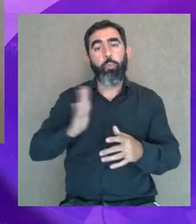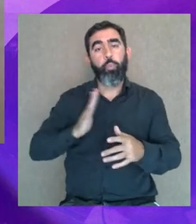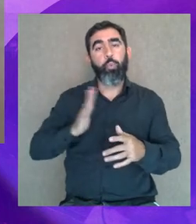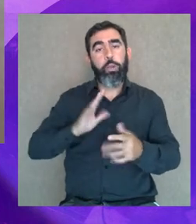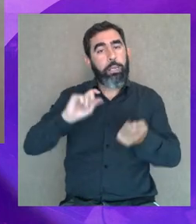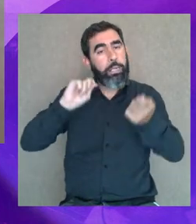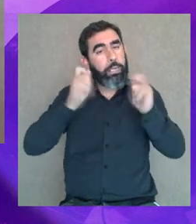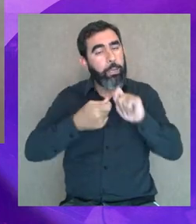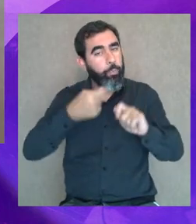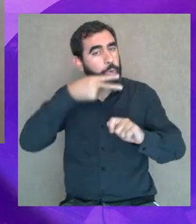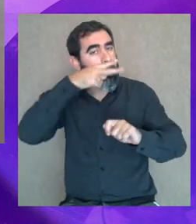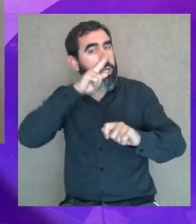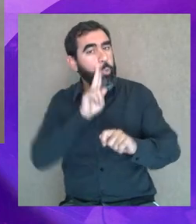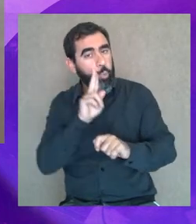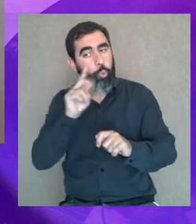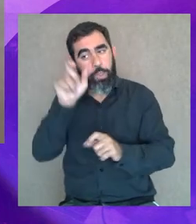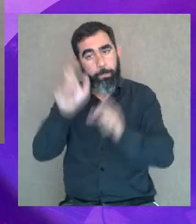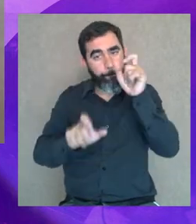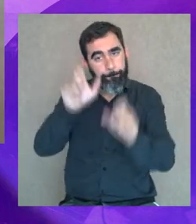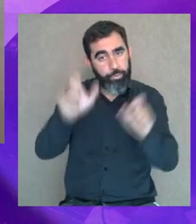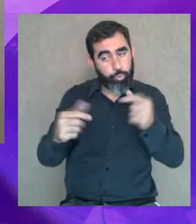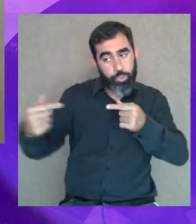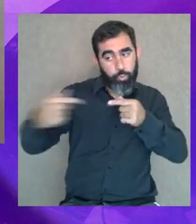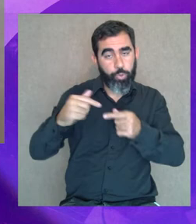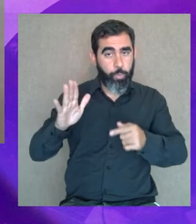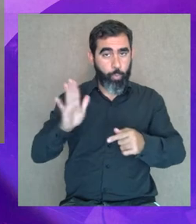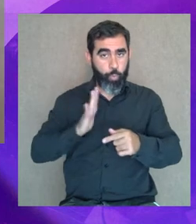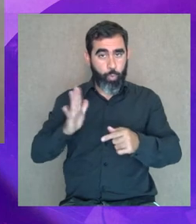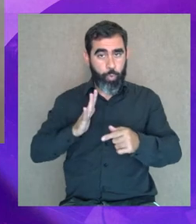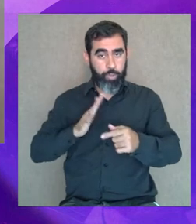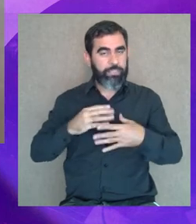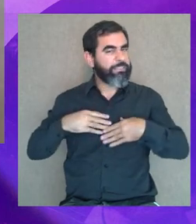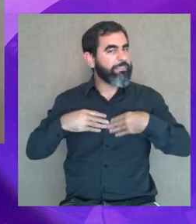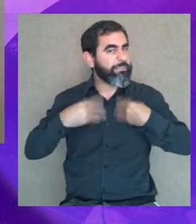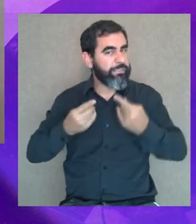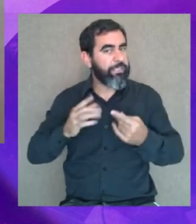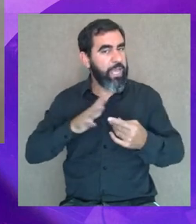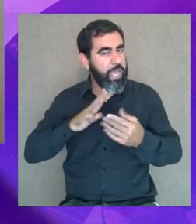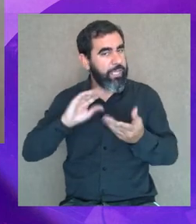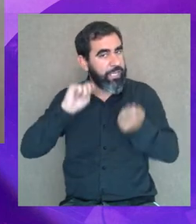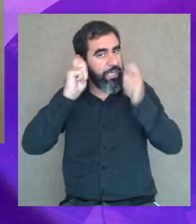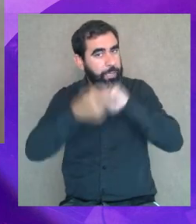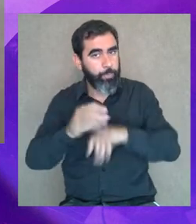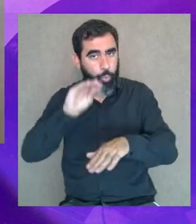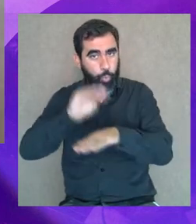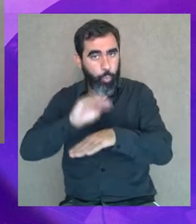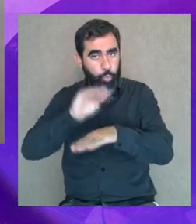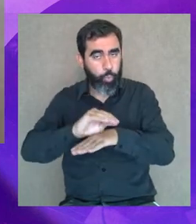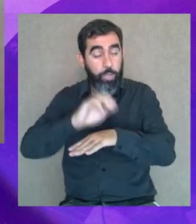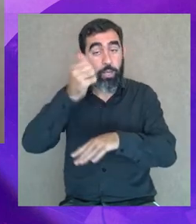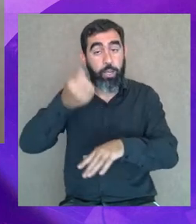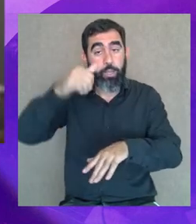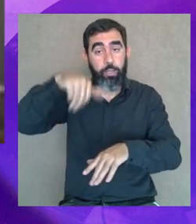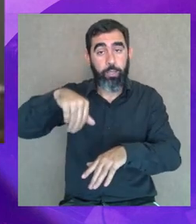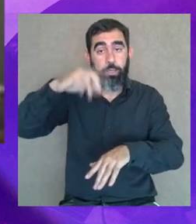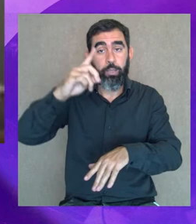cambio el comportamiento de los otros en referencia a la mujer sienten que hay un cambio cultural andrea